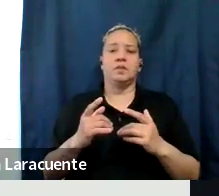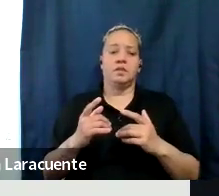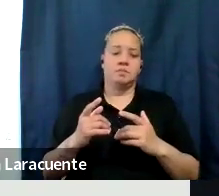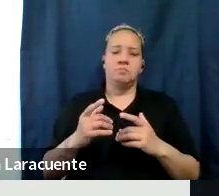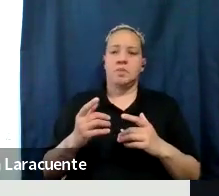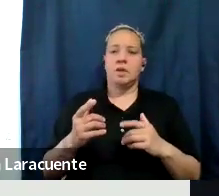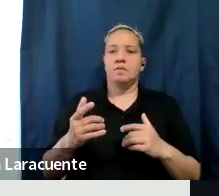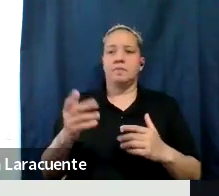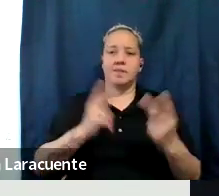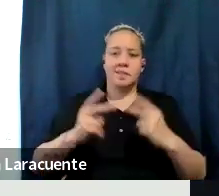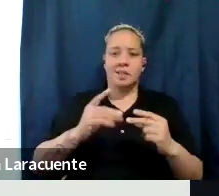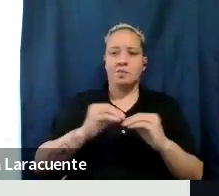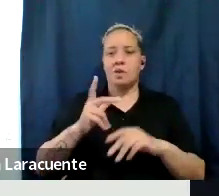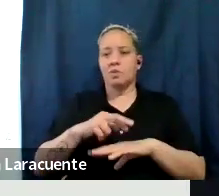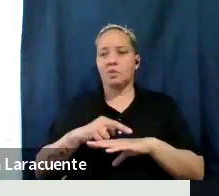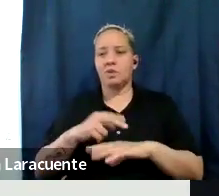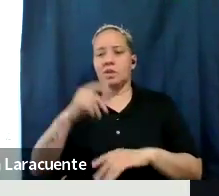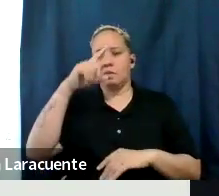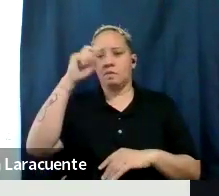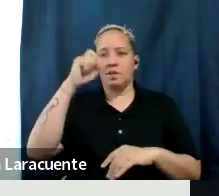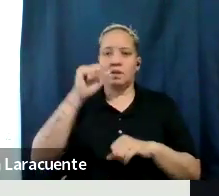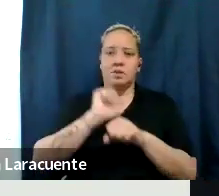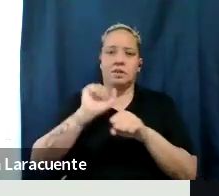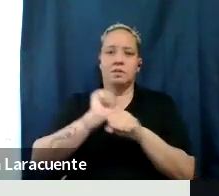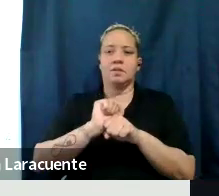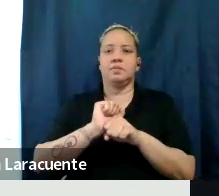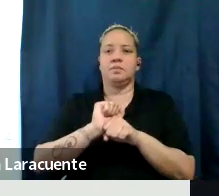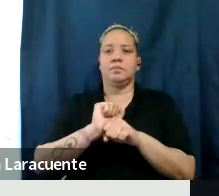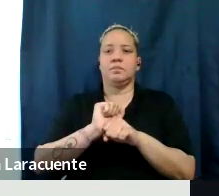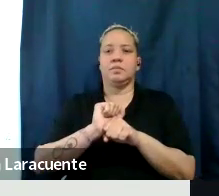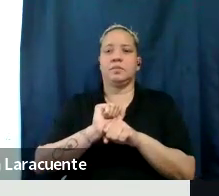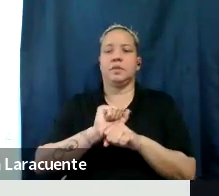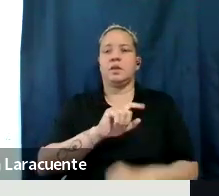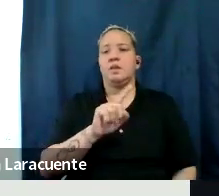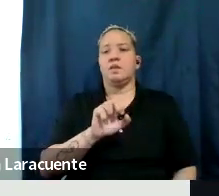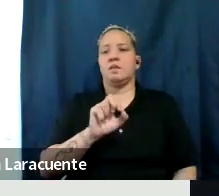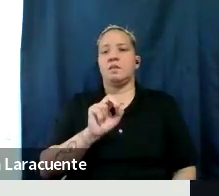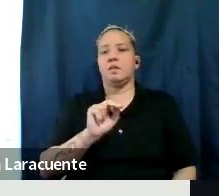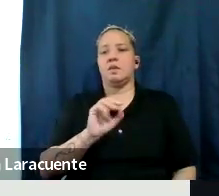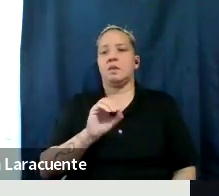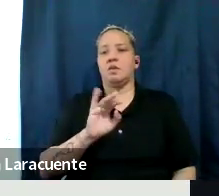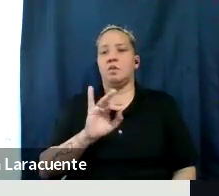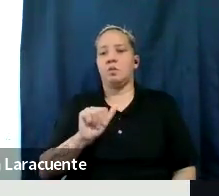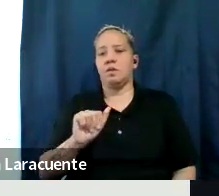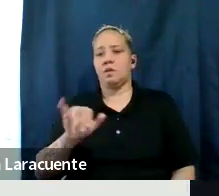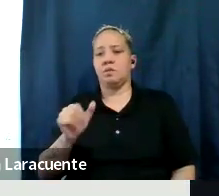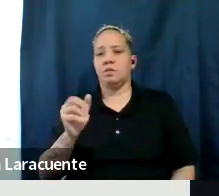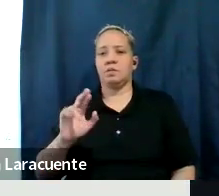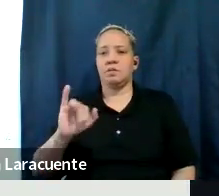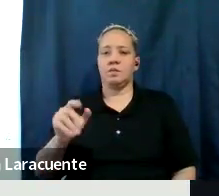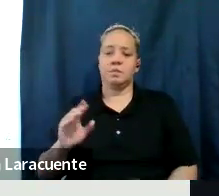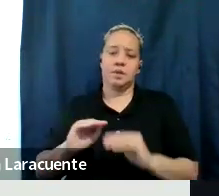Rico en verano a trabajar a la sala Zenobia Juan Ramón Jiménez y por la tarde, por supuesto, a estar con mis